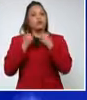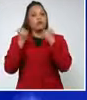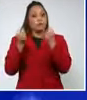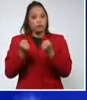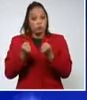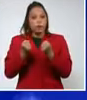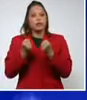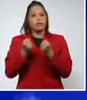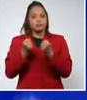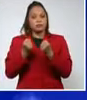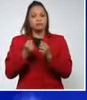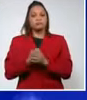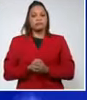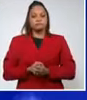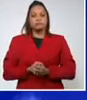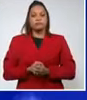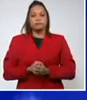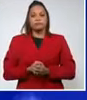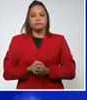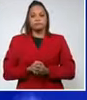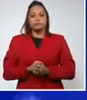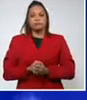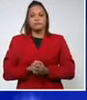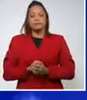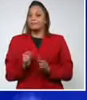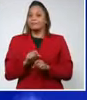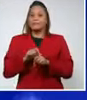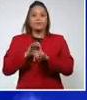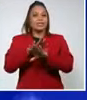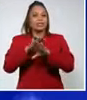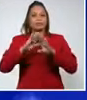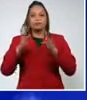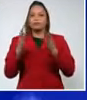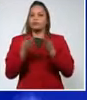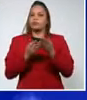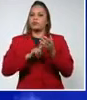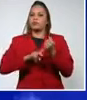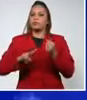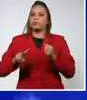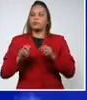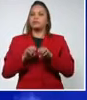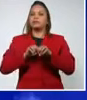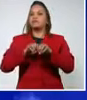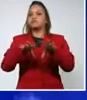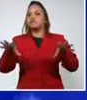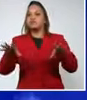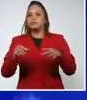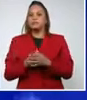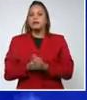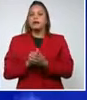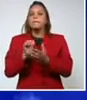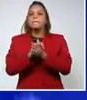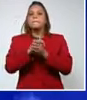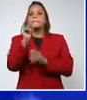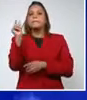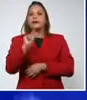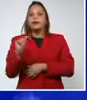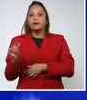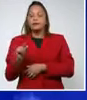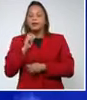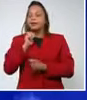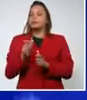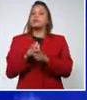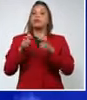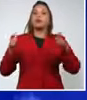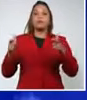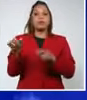transmisión importante en prácticamente toda la provincia. Mayabeque incrementa el número de